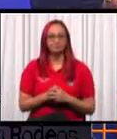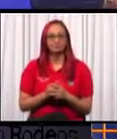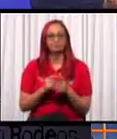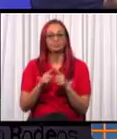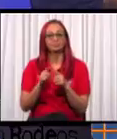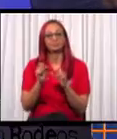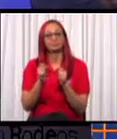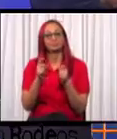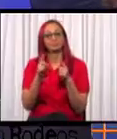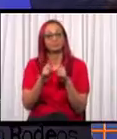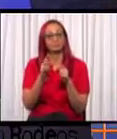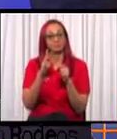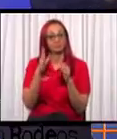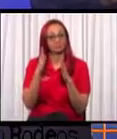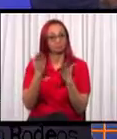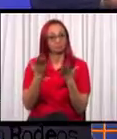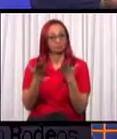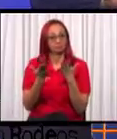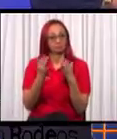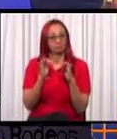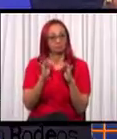los costarricenses nos quedemos sin arroz. Se nos